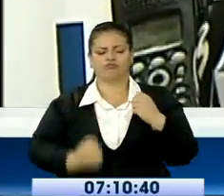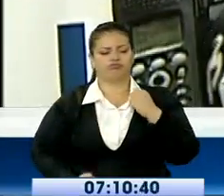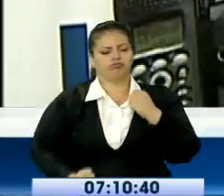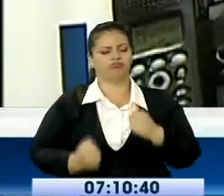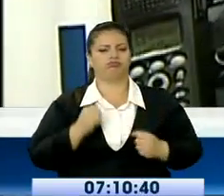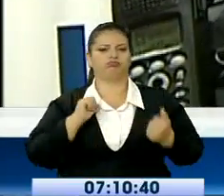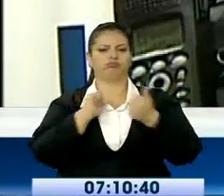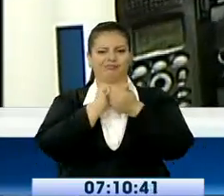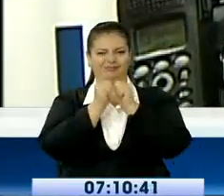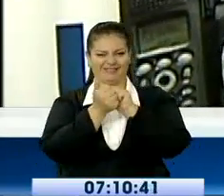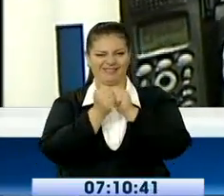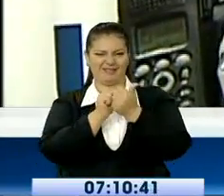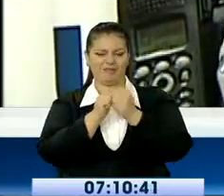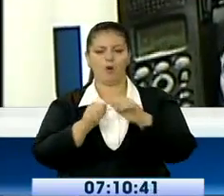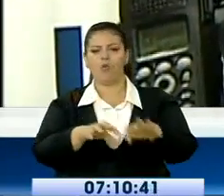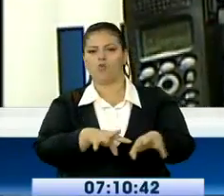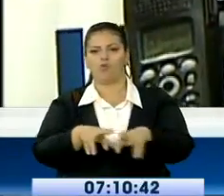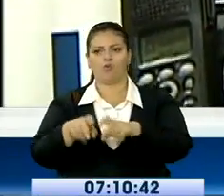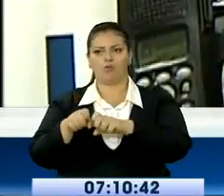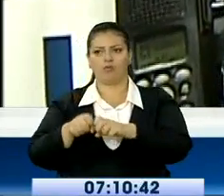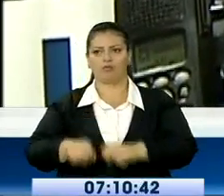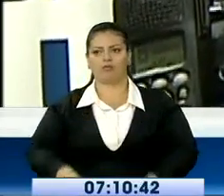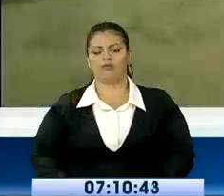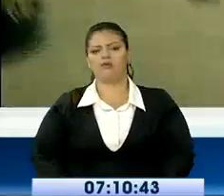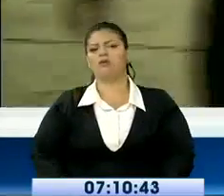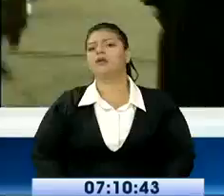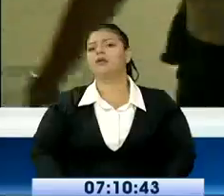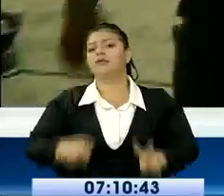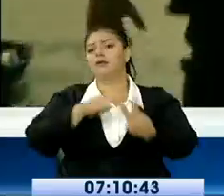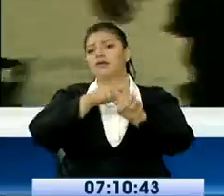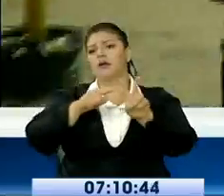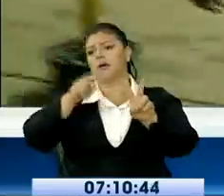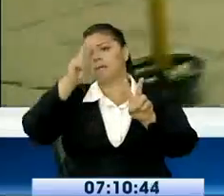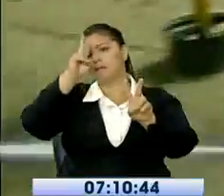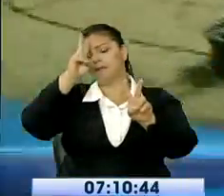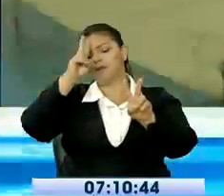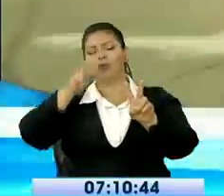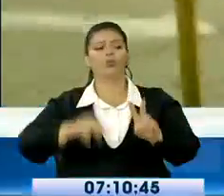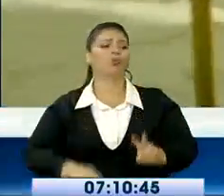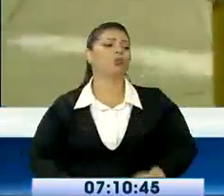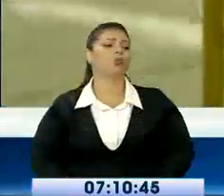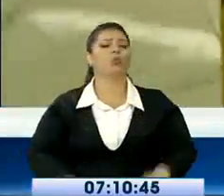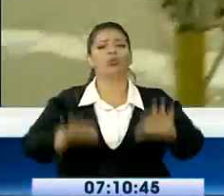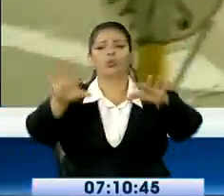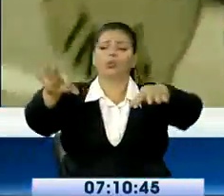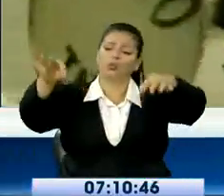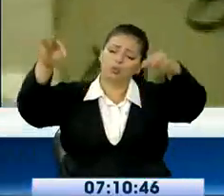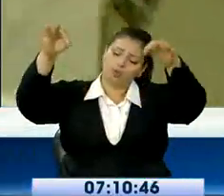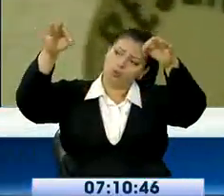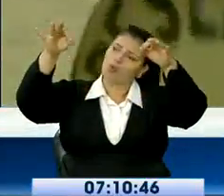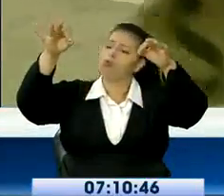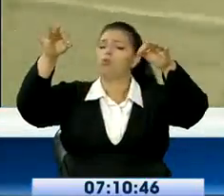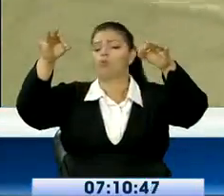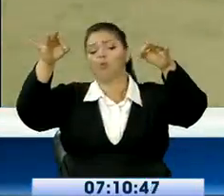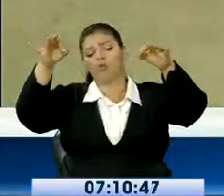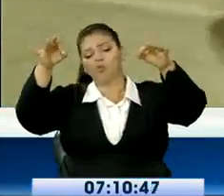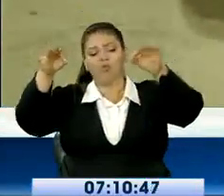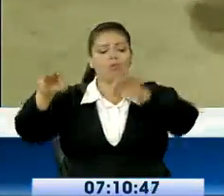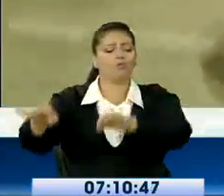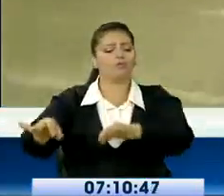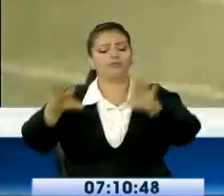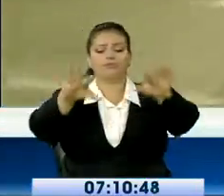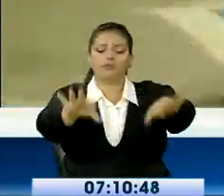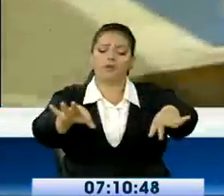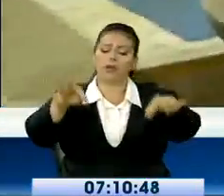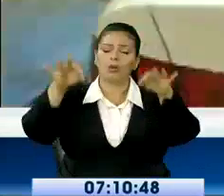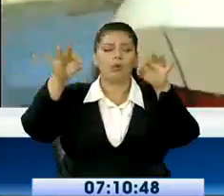a verificar prendas, a ver precios, y al descuido pues ingresan con las prendas, las esconden en sus pertenencias, en su